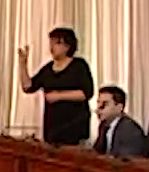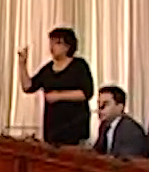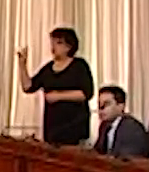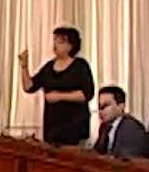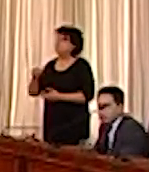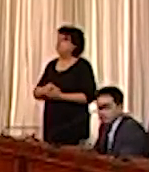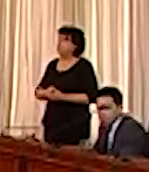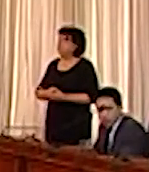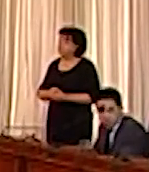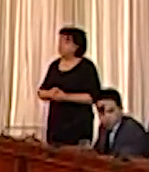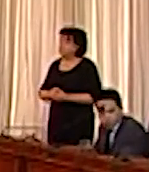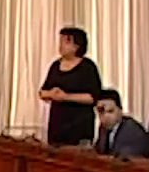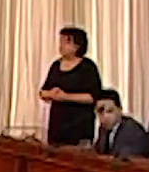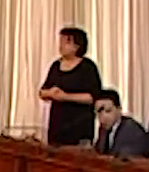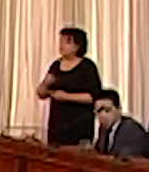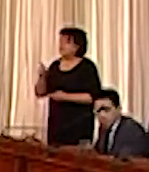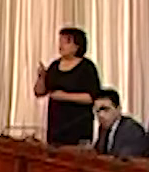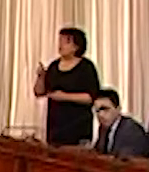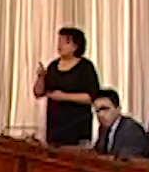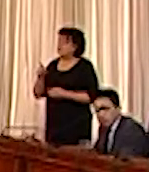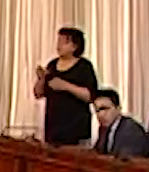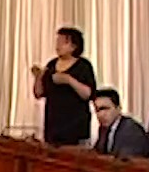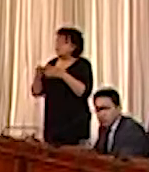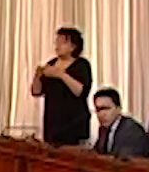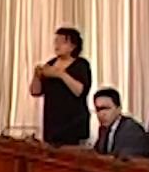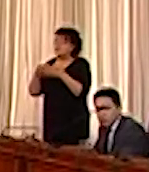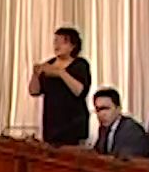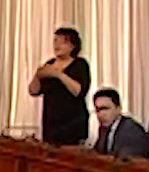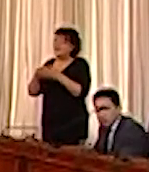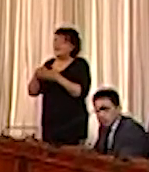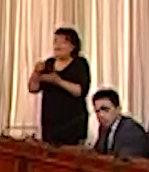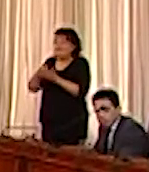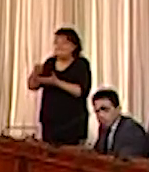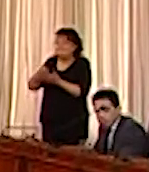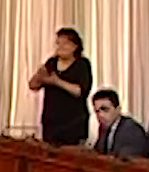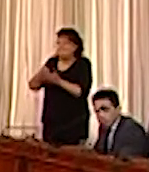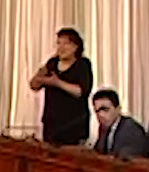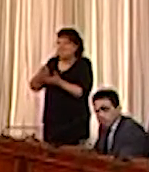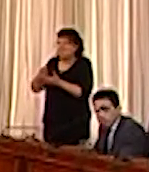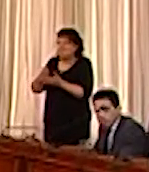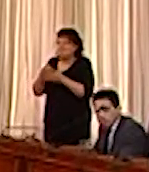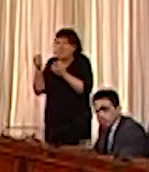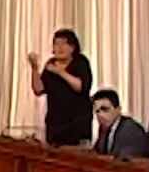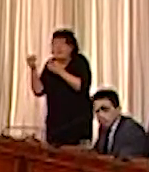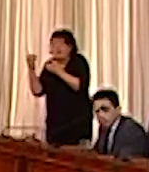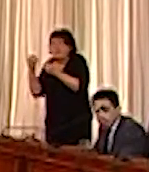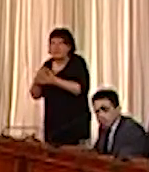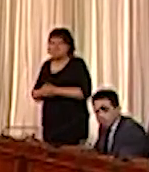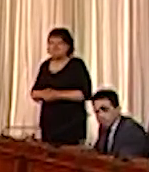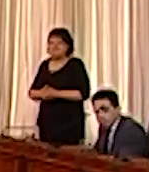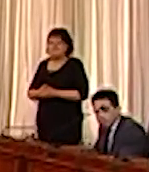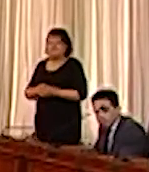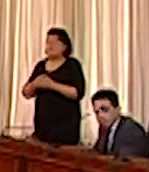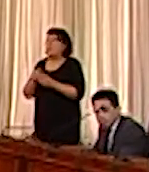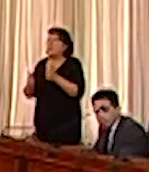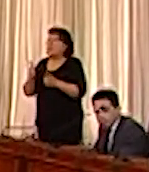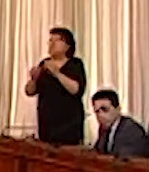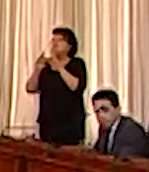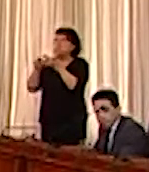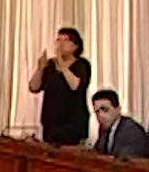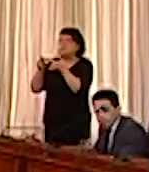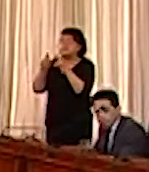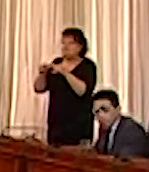245 de la gerencia de administración tributaria a través de los cuales informa acerca de los resultados de gestión en